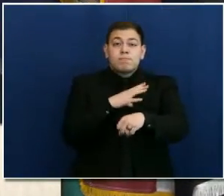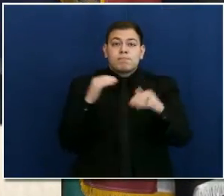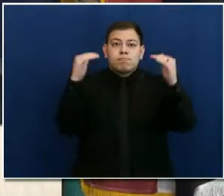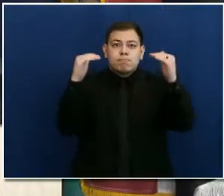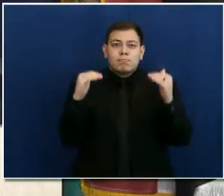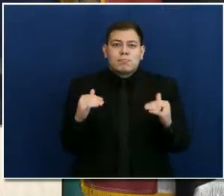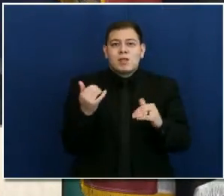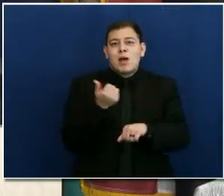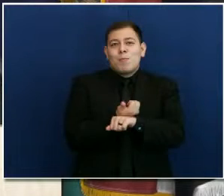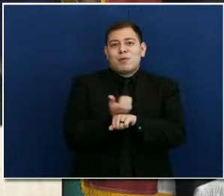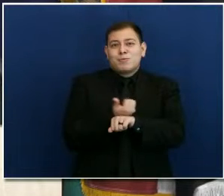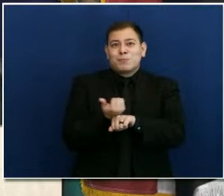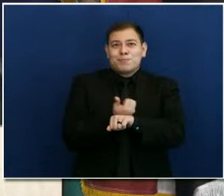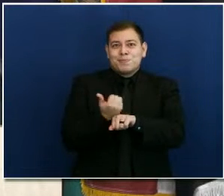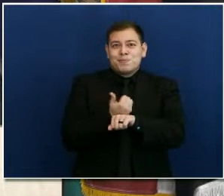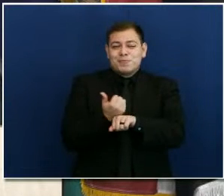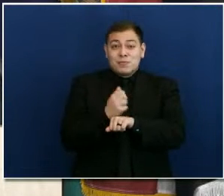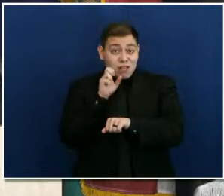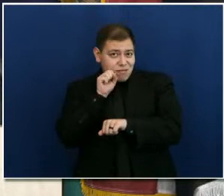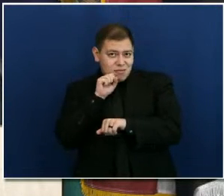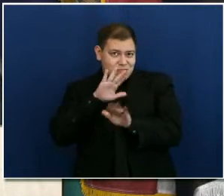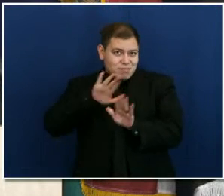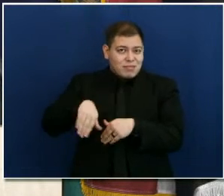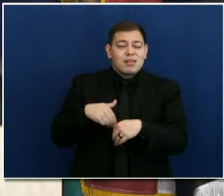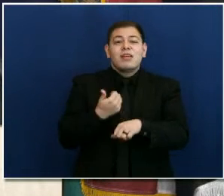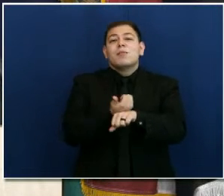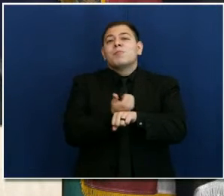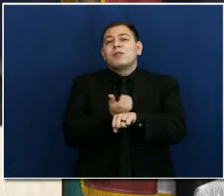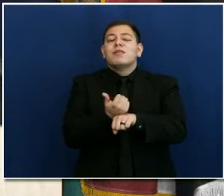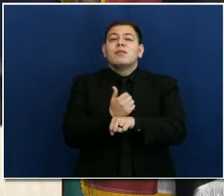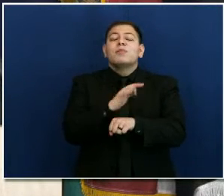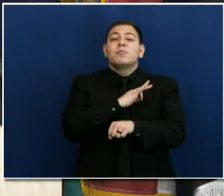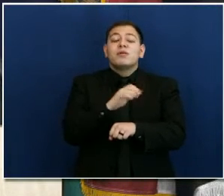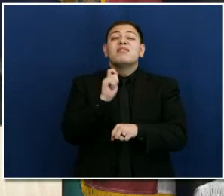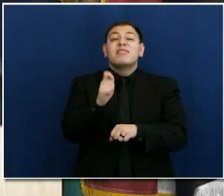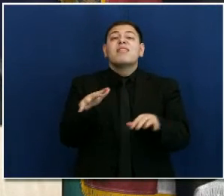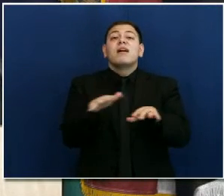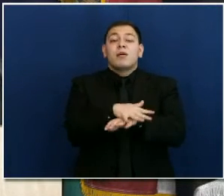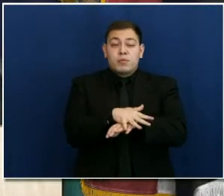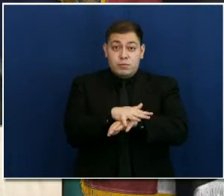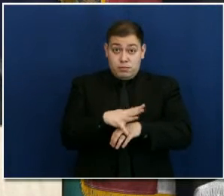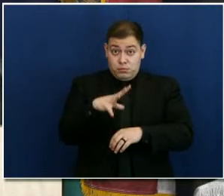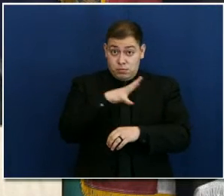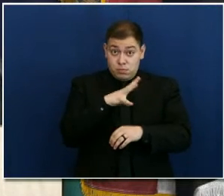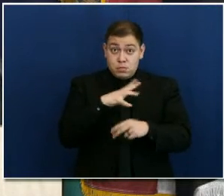amarillo. Los cambios serían que pueden, por ejemplo, estar más de 100 personas